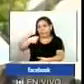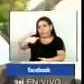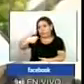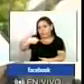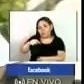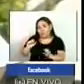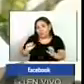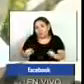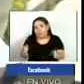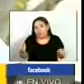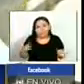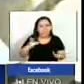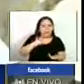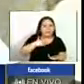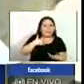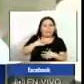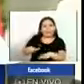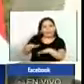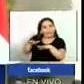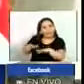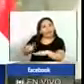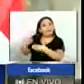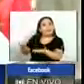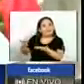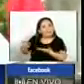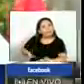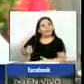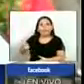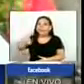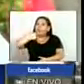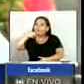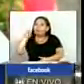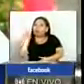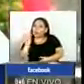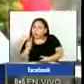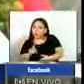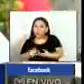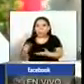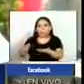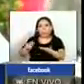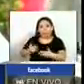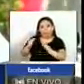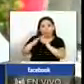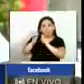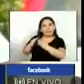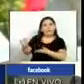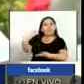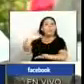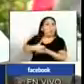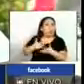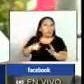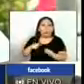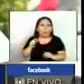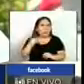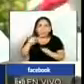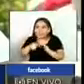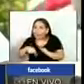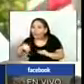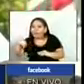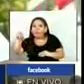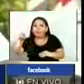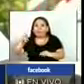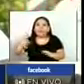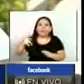poder comprar y uno se siente agradecido que le traen su vitamina, su medicina a la casa. Y a la casa porque uno no tiene necesidad de estar saliendo